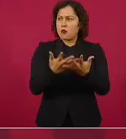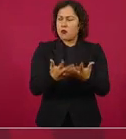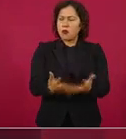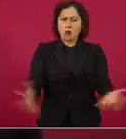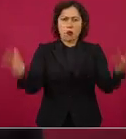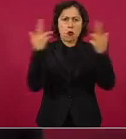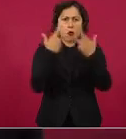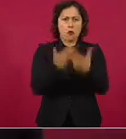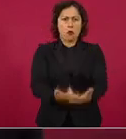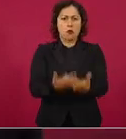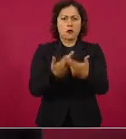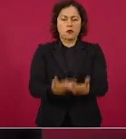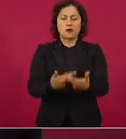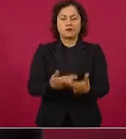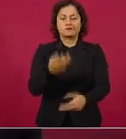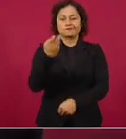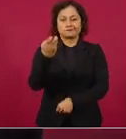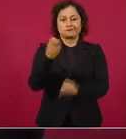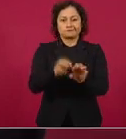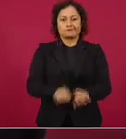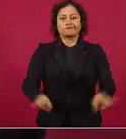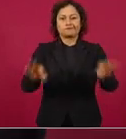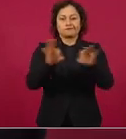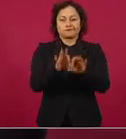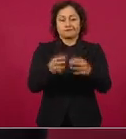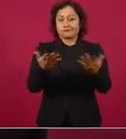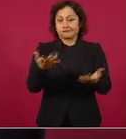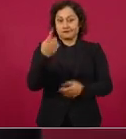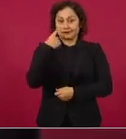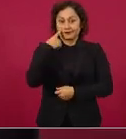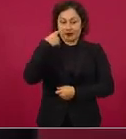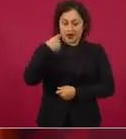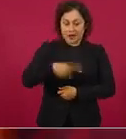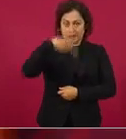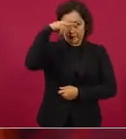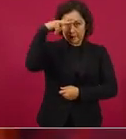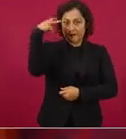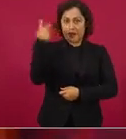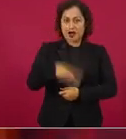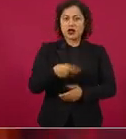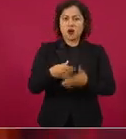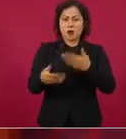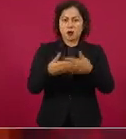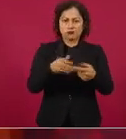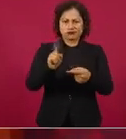de México y del México profundo,